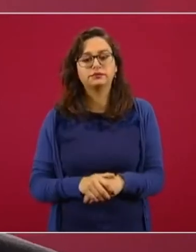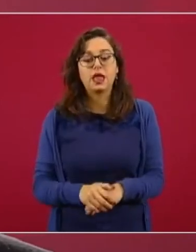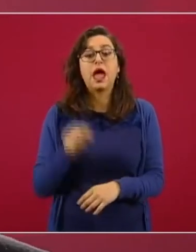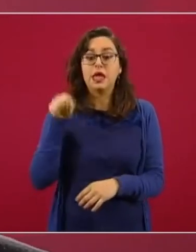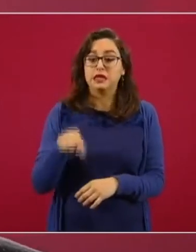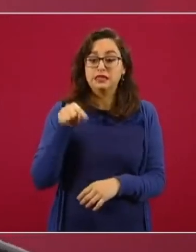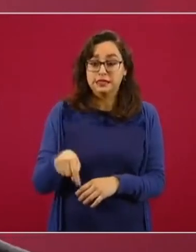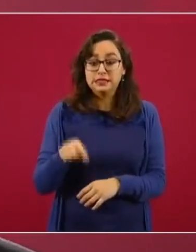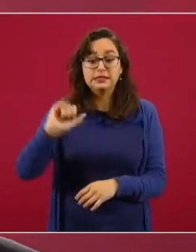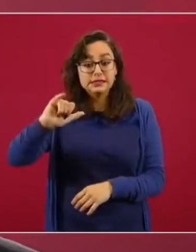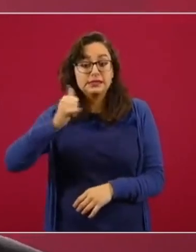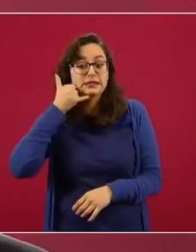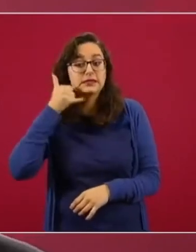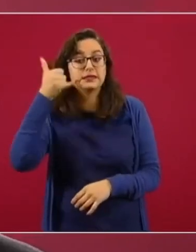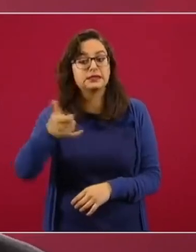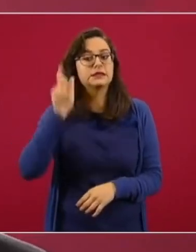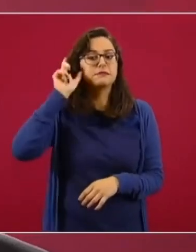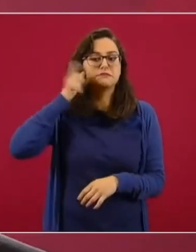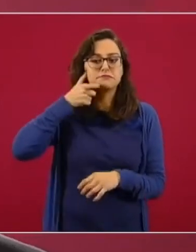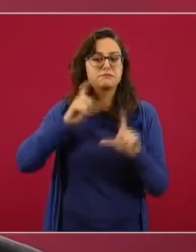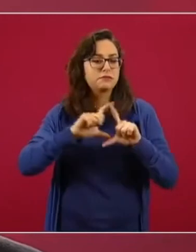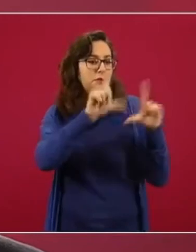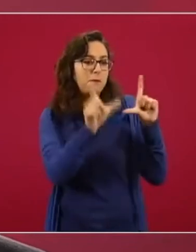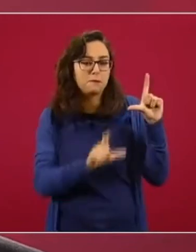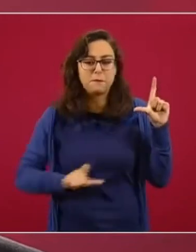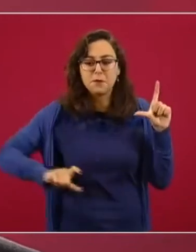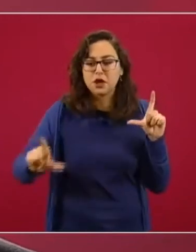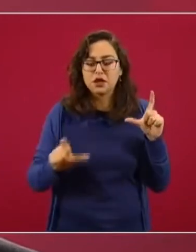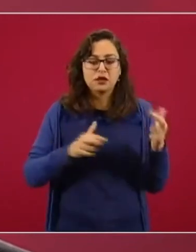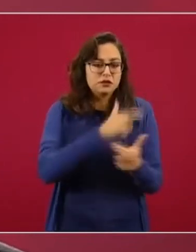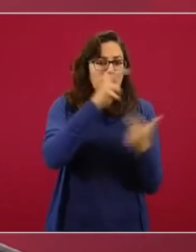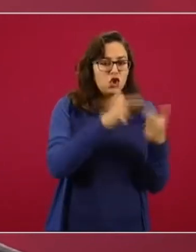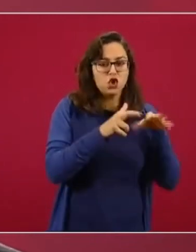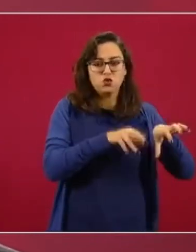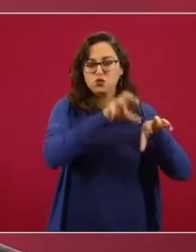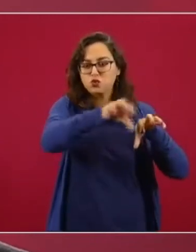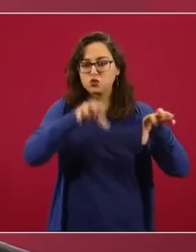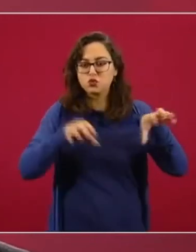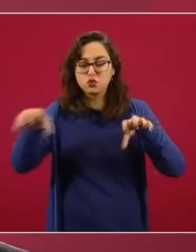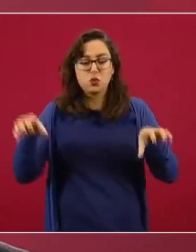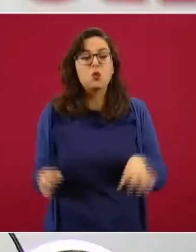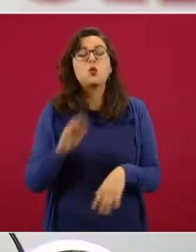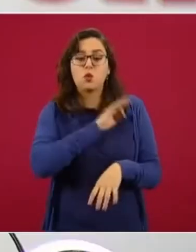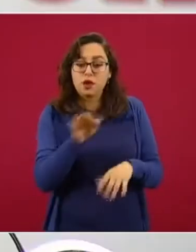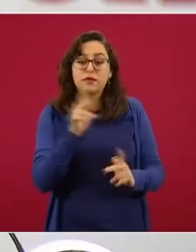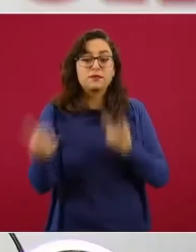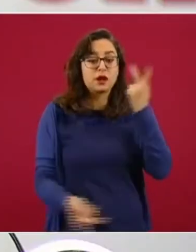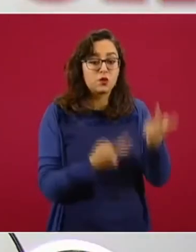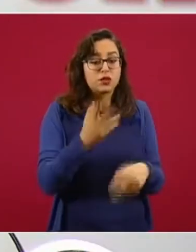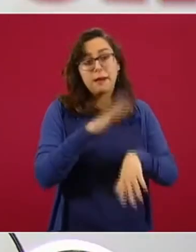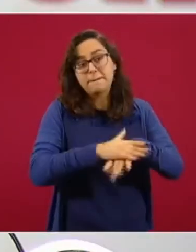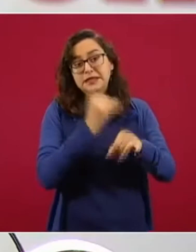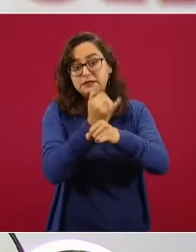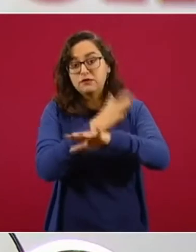911, que es un conmutador nacional que está regionalizado, se encuentra la información para referir